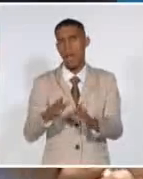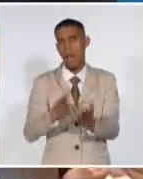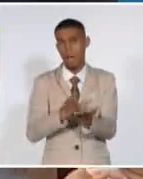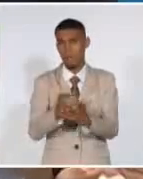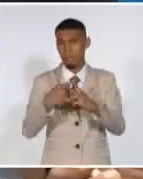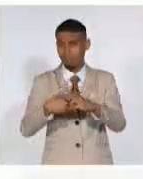mantenimiento fti